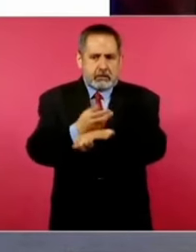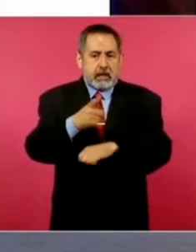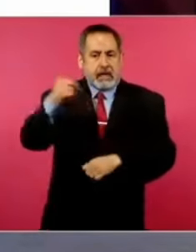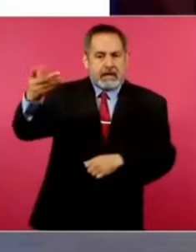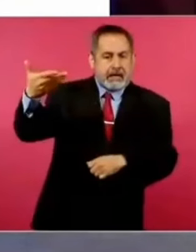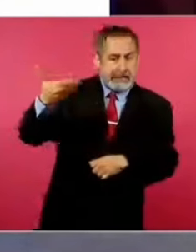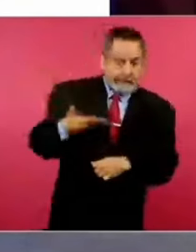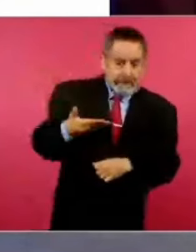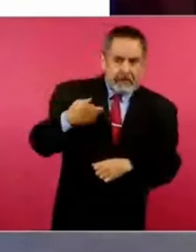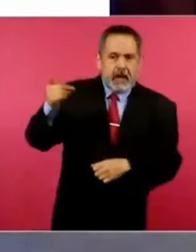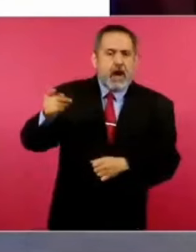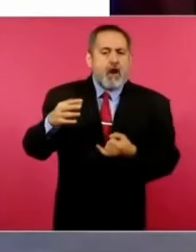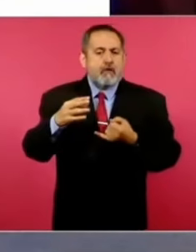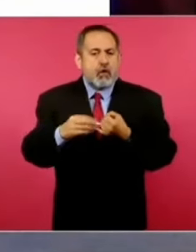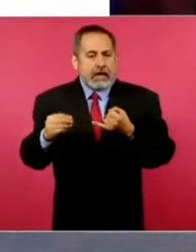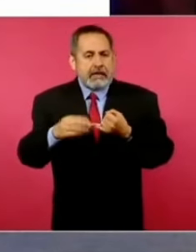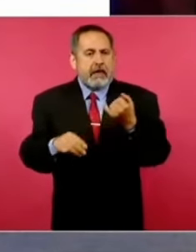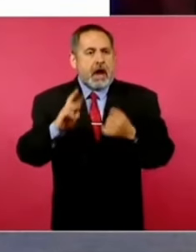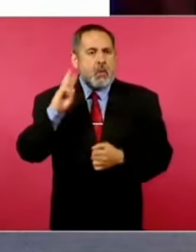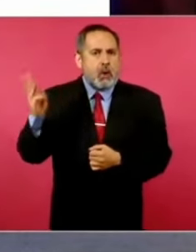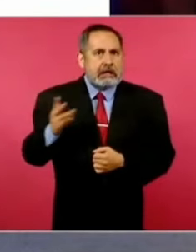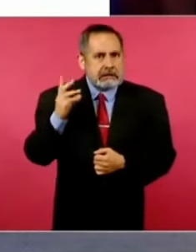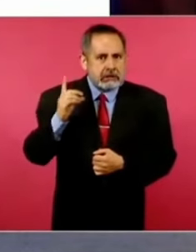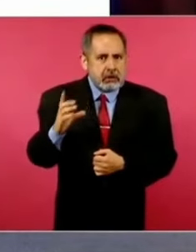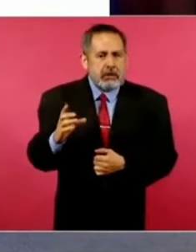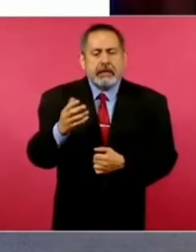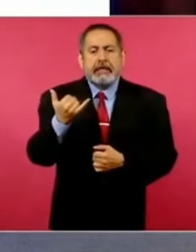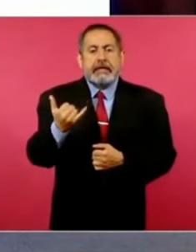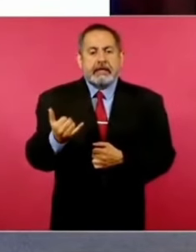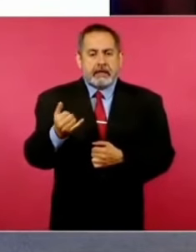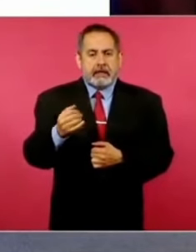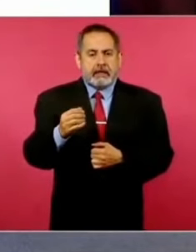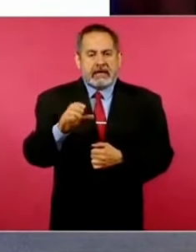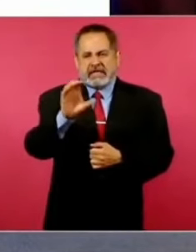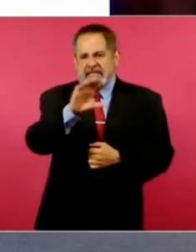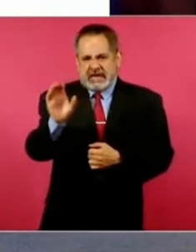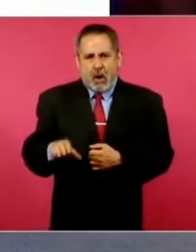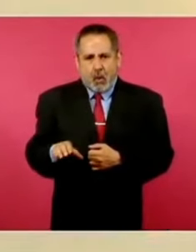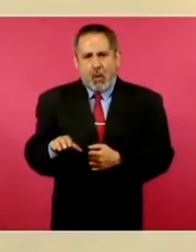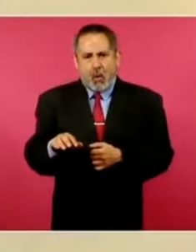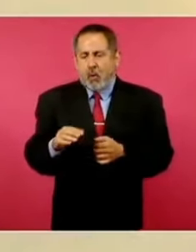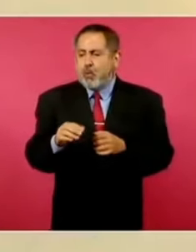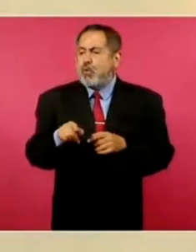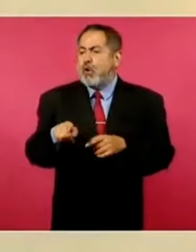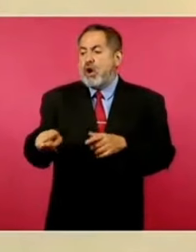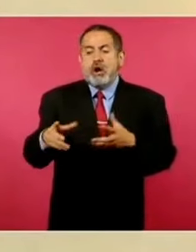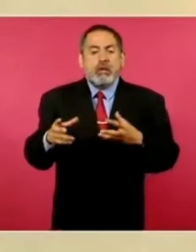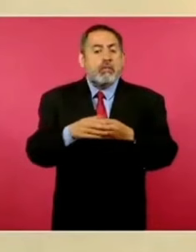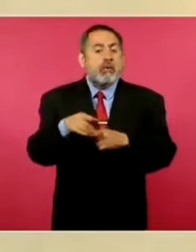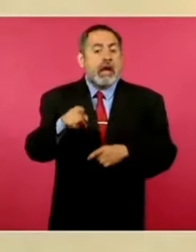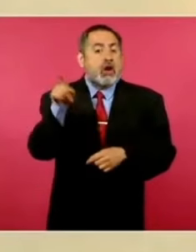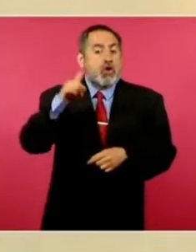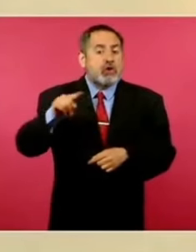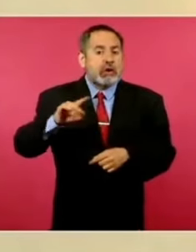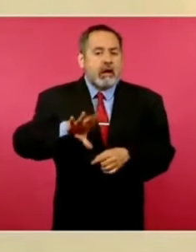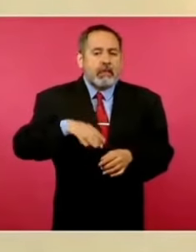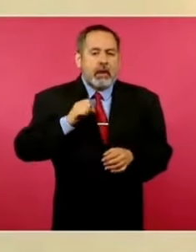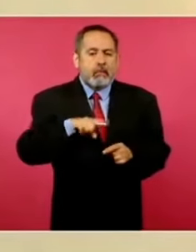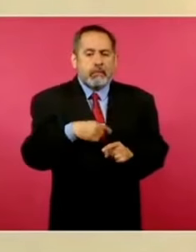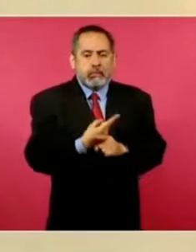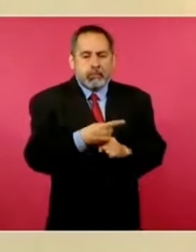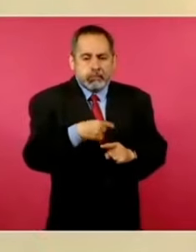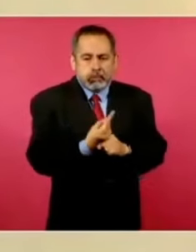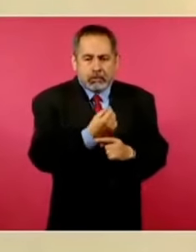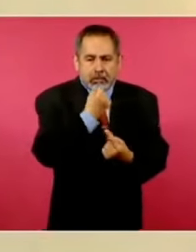tribunales de Florida de Washington y de Illinois principalmente por abuso sexual abuso